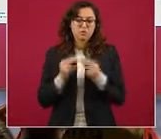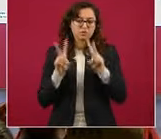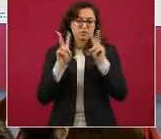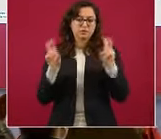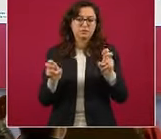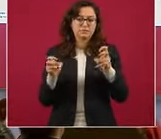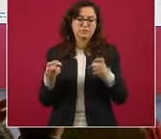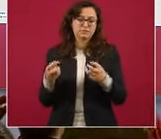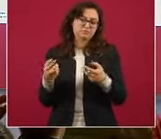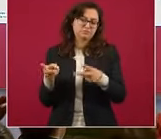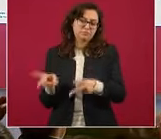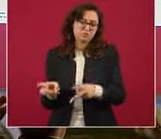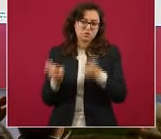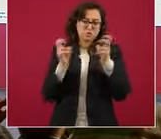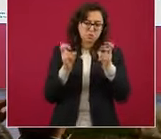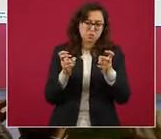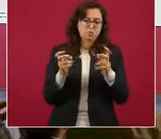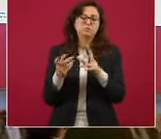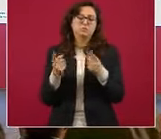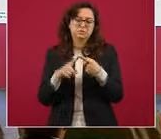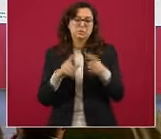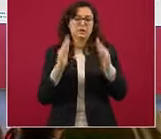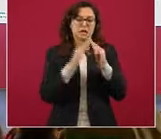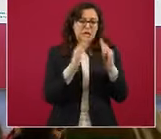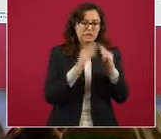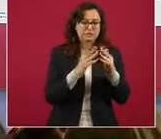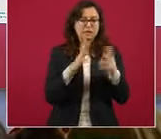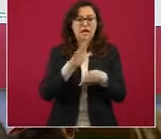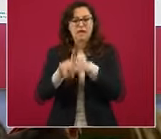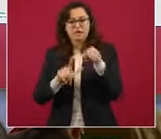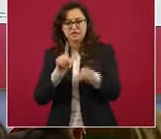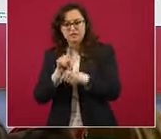decir, desde robo a casa habitación, ganado,